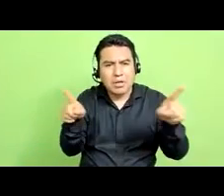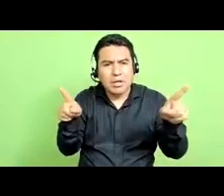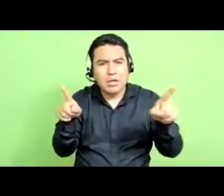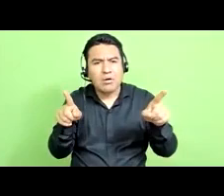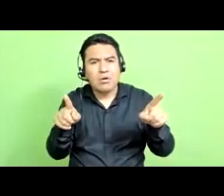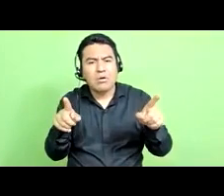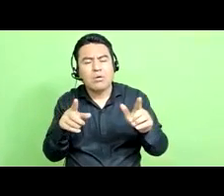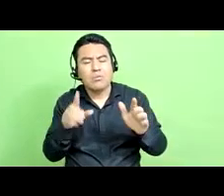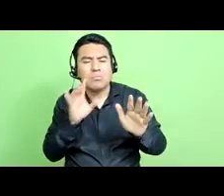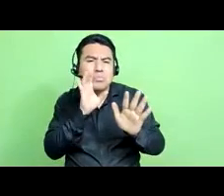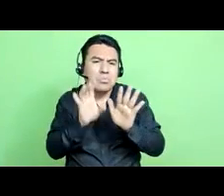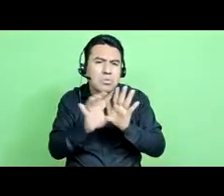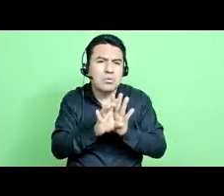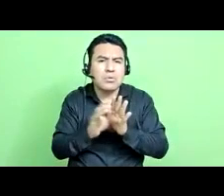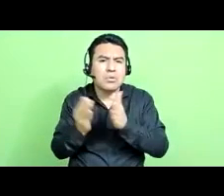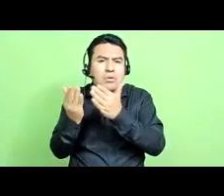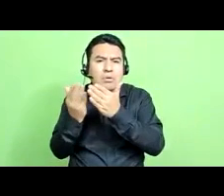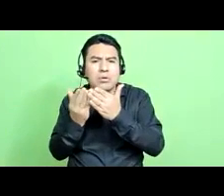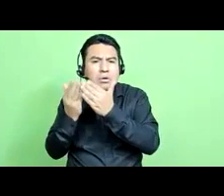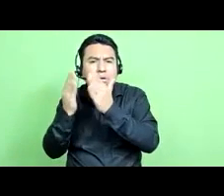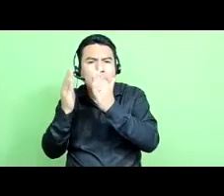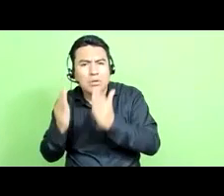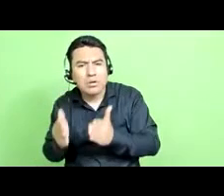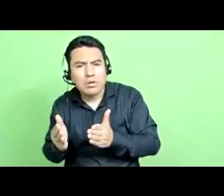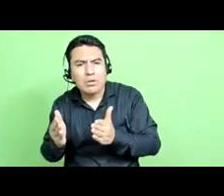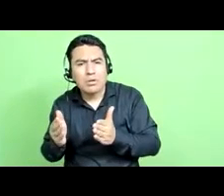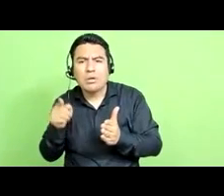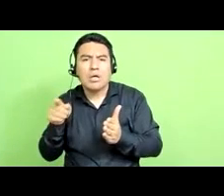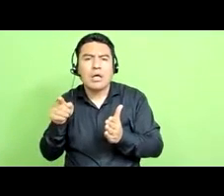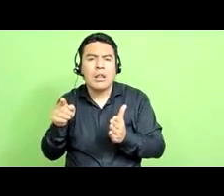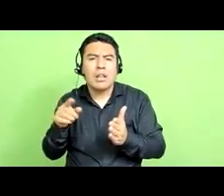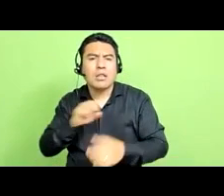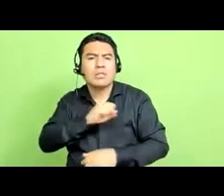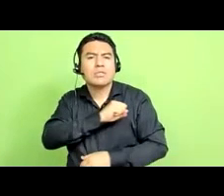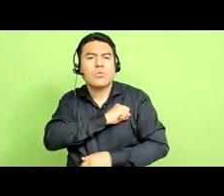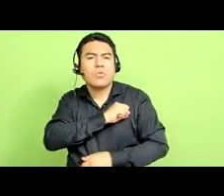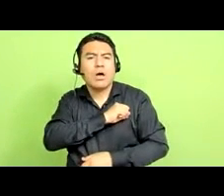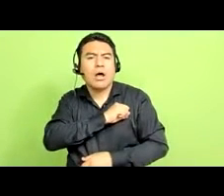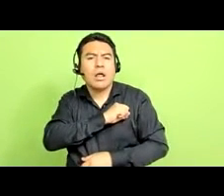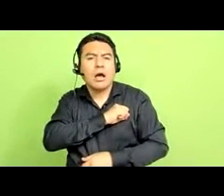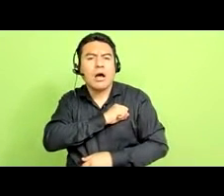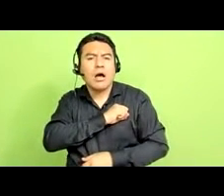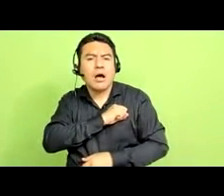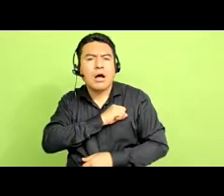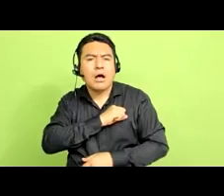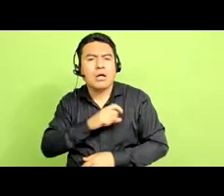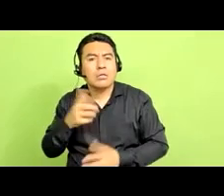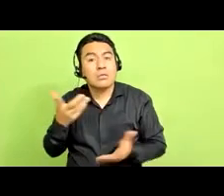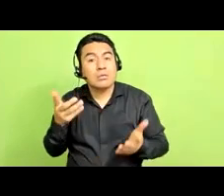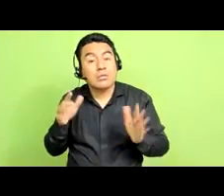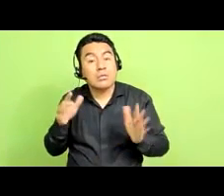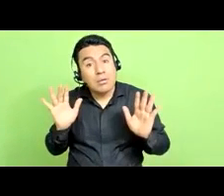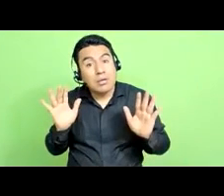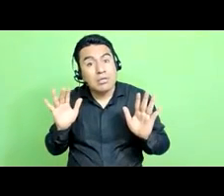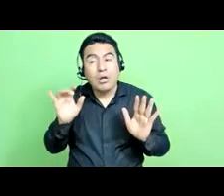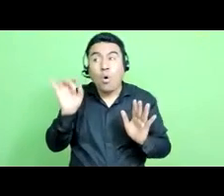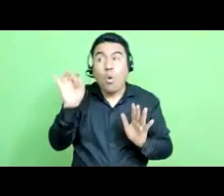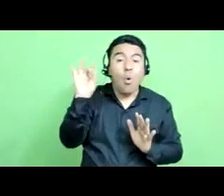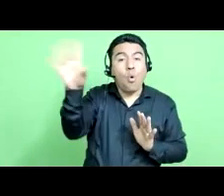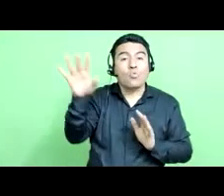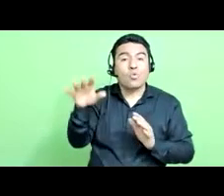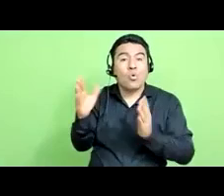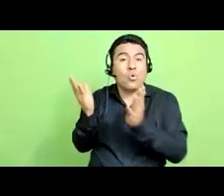si el estudiante ya no se llega a secundaria y ya tiene que irse tal vez a otro colegio